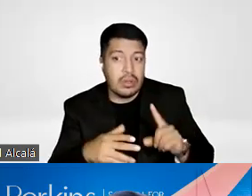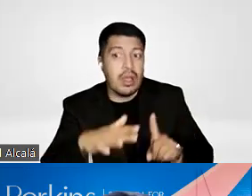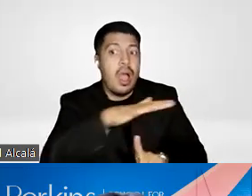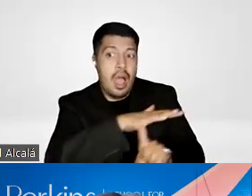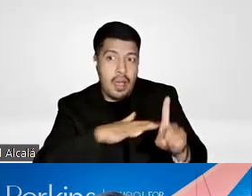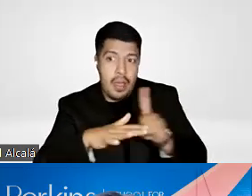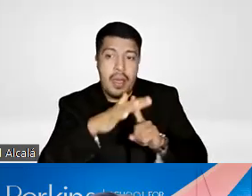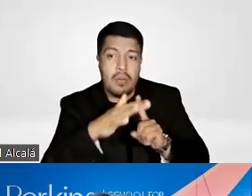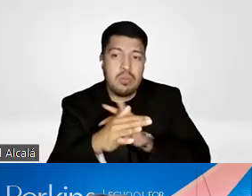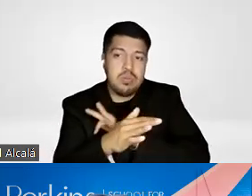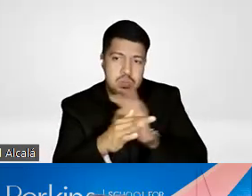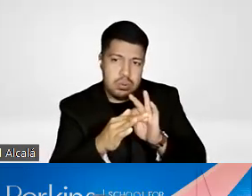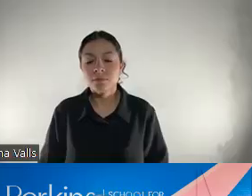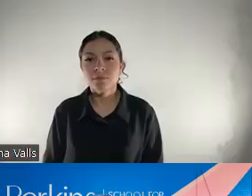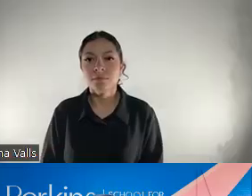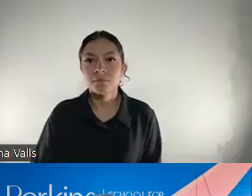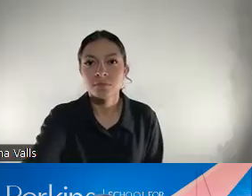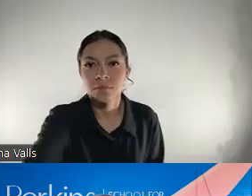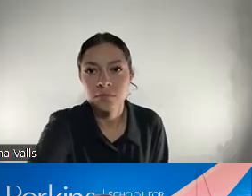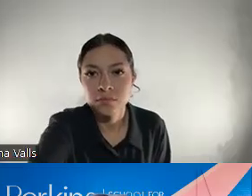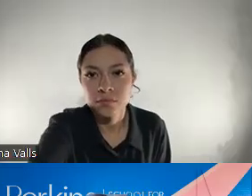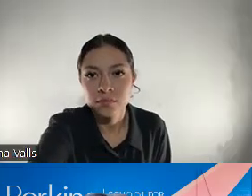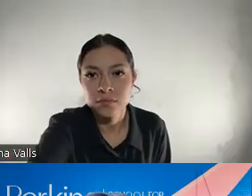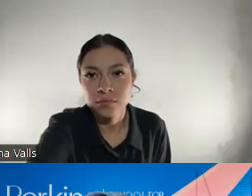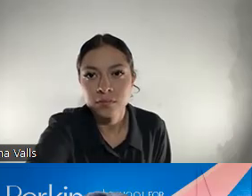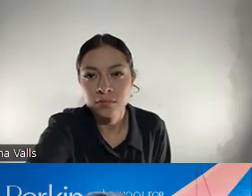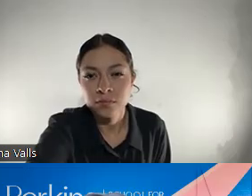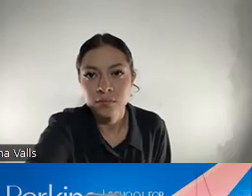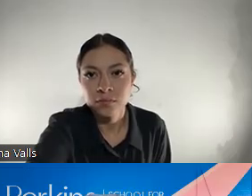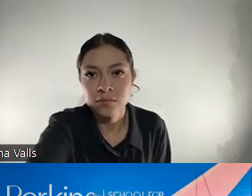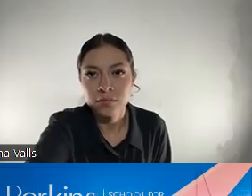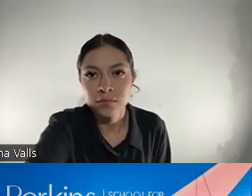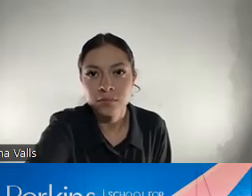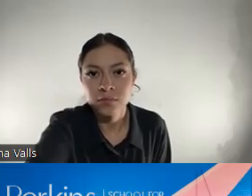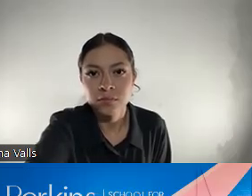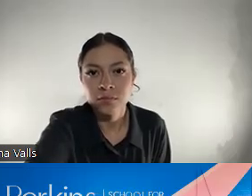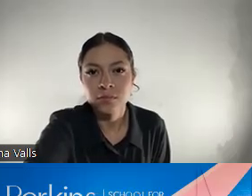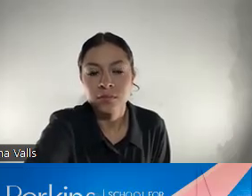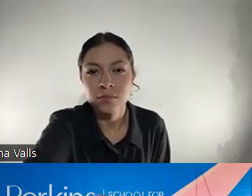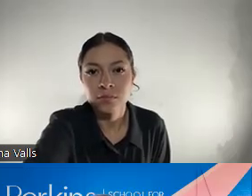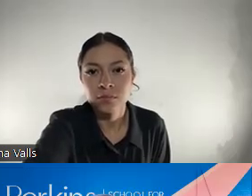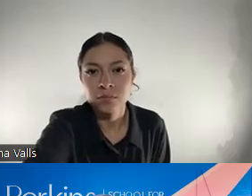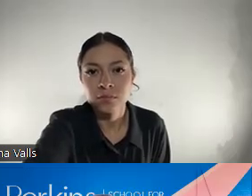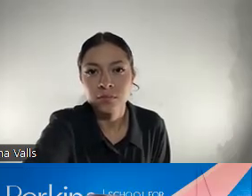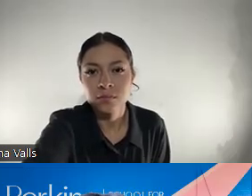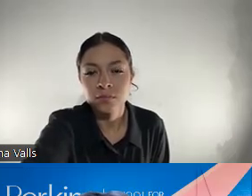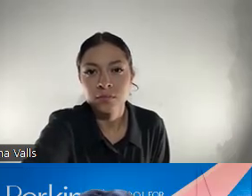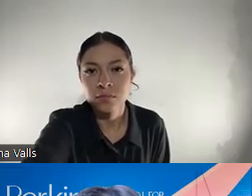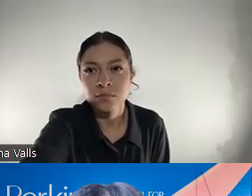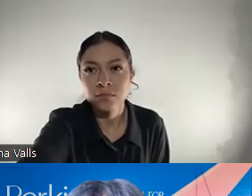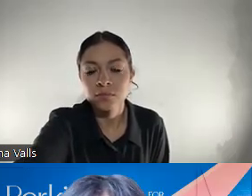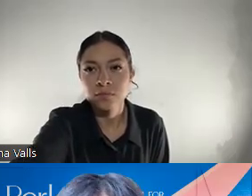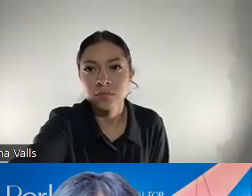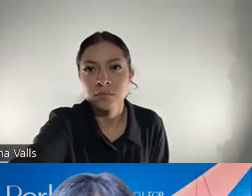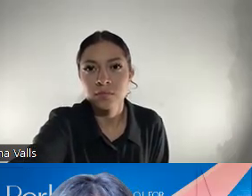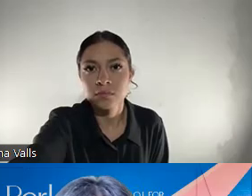modificado. Y hay que establecer pues que es de inicio en la primera infancia, pero que no nada más los trastornos del neurodesarrollo son